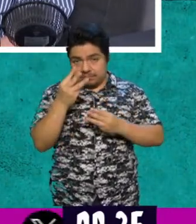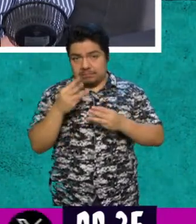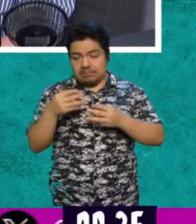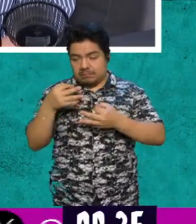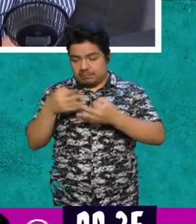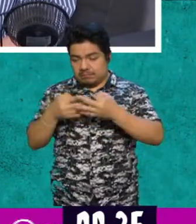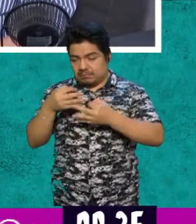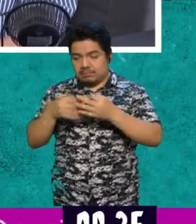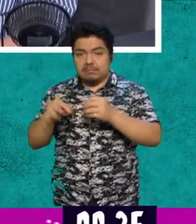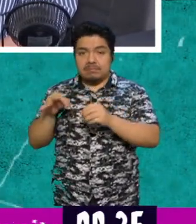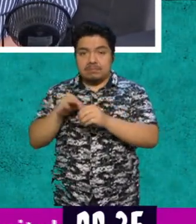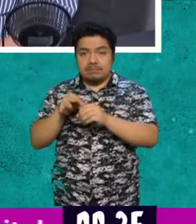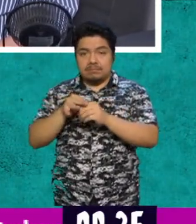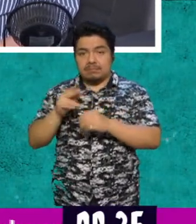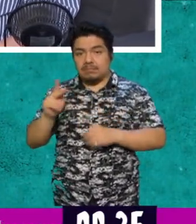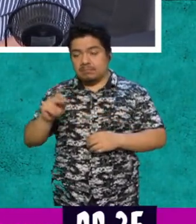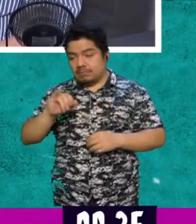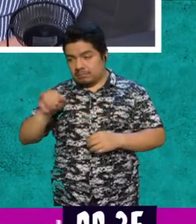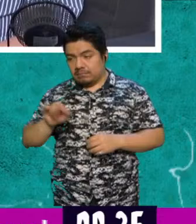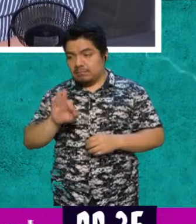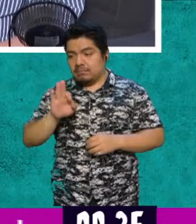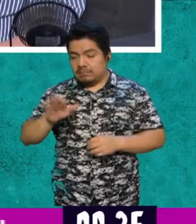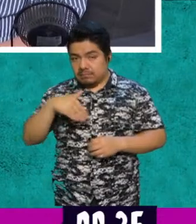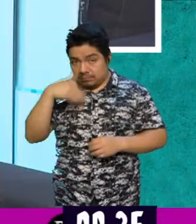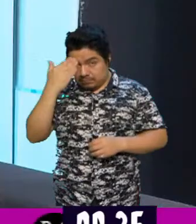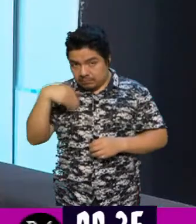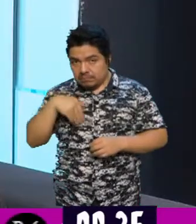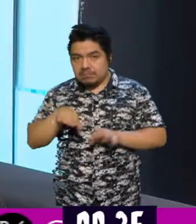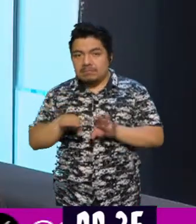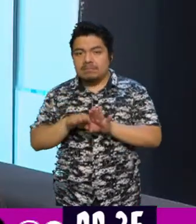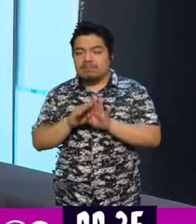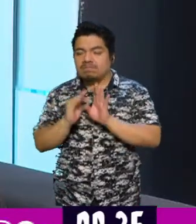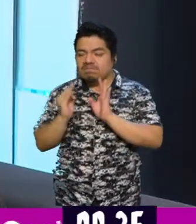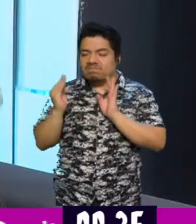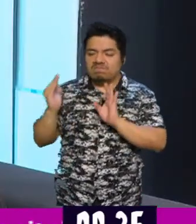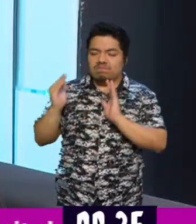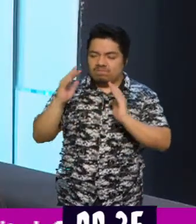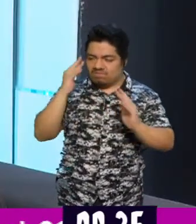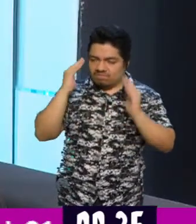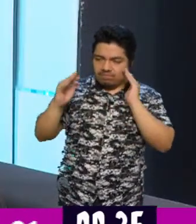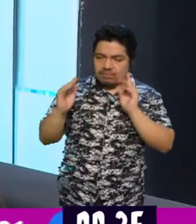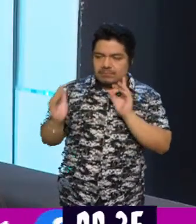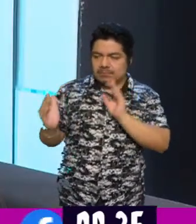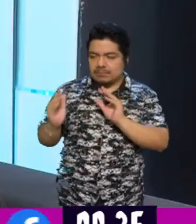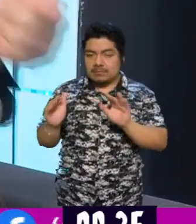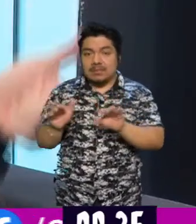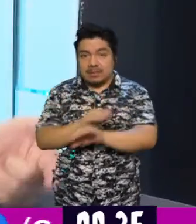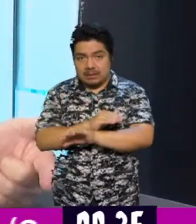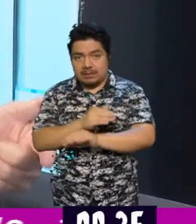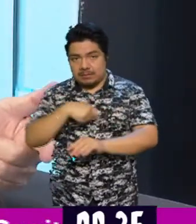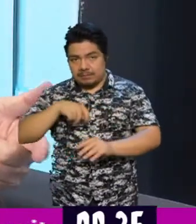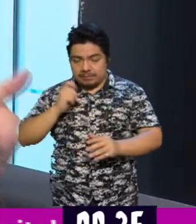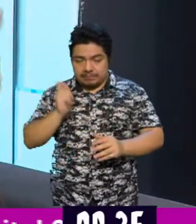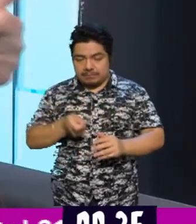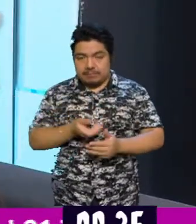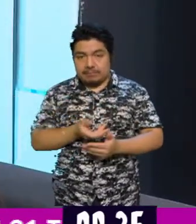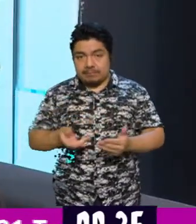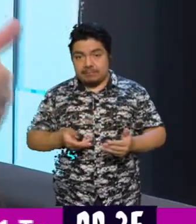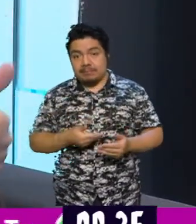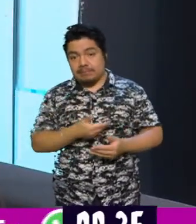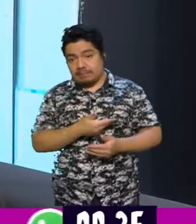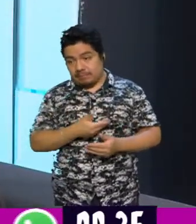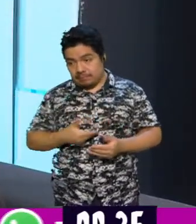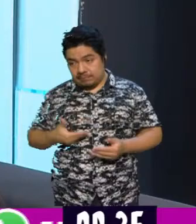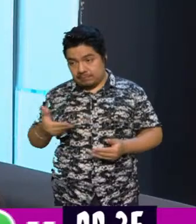Tribunal Electoral de Poder Judicial que se habían rebelado contra la imposición y la administración de este presidente que ahora